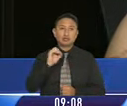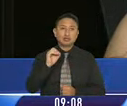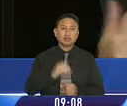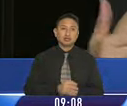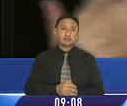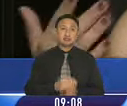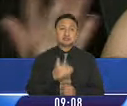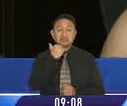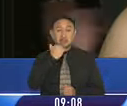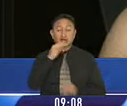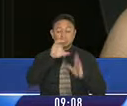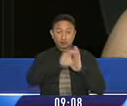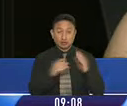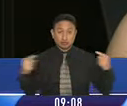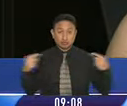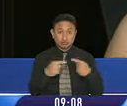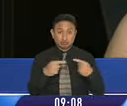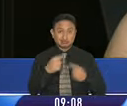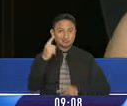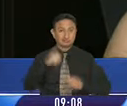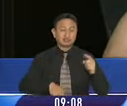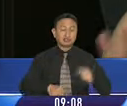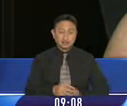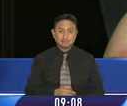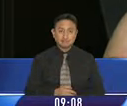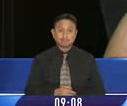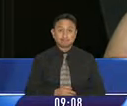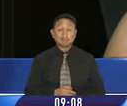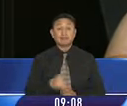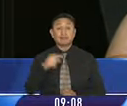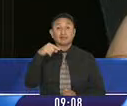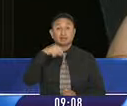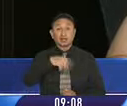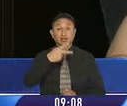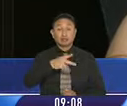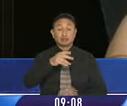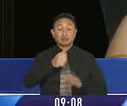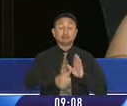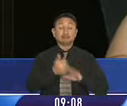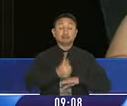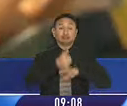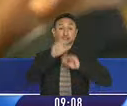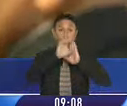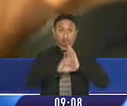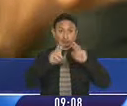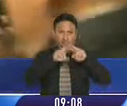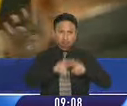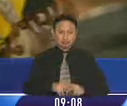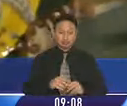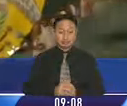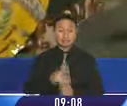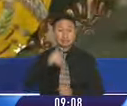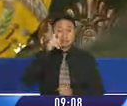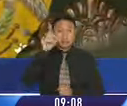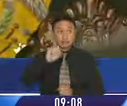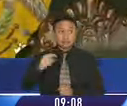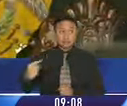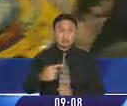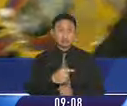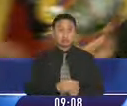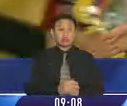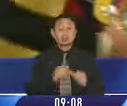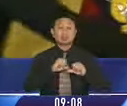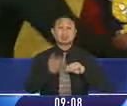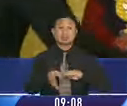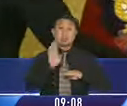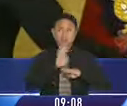alguna incompatibilidad con derechos constitucionales. Eso también lo revisa la Corte Constitucional. Guillermo Lasso apostó disolver la